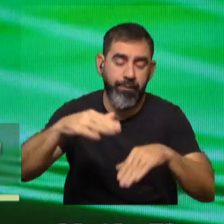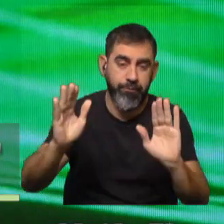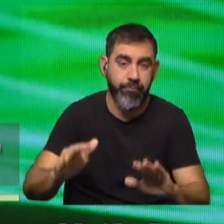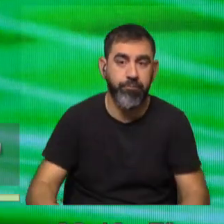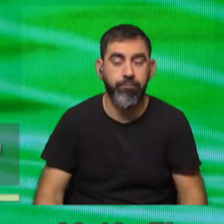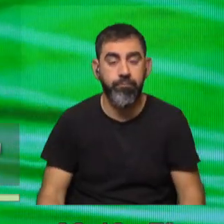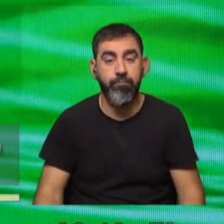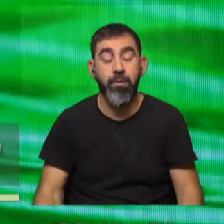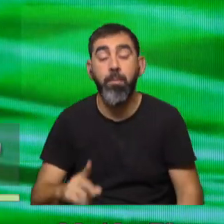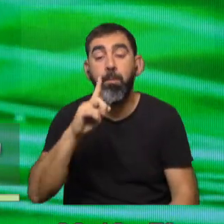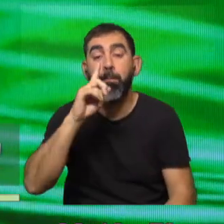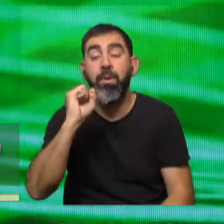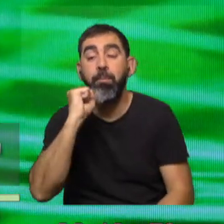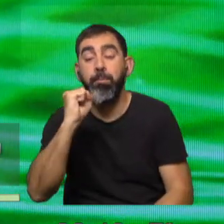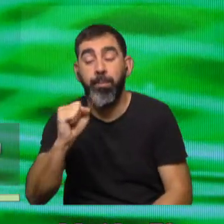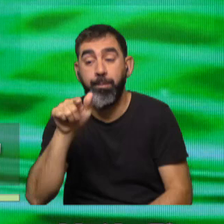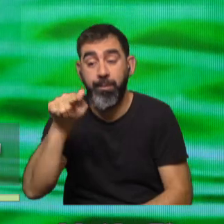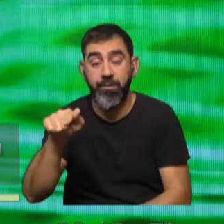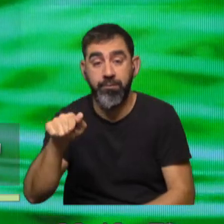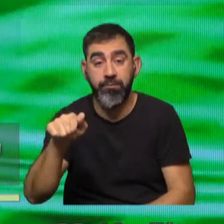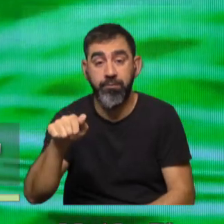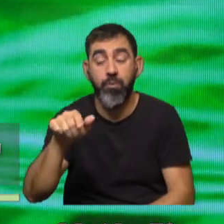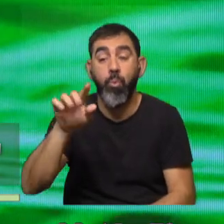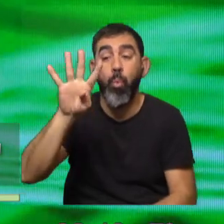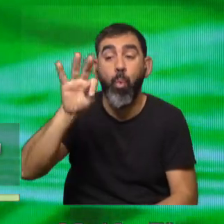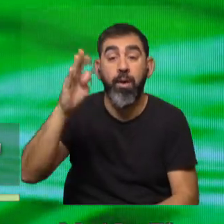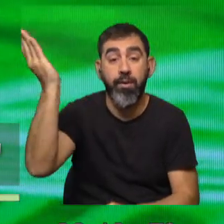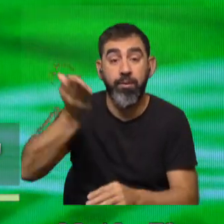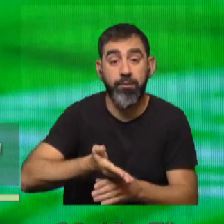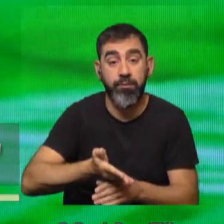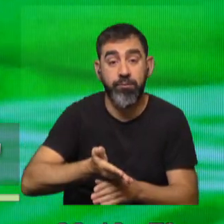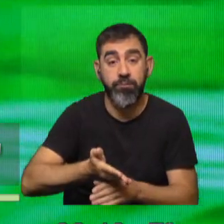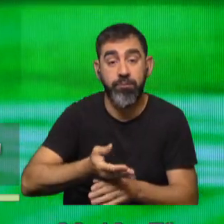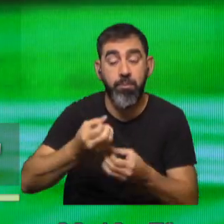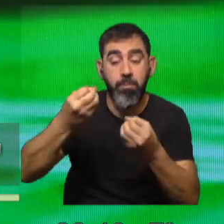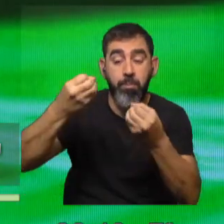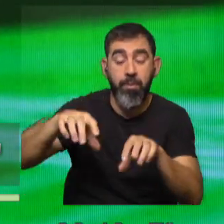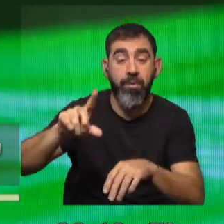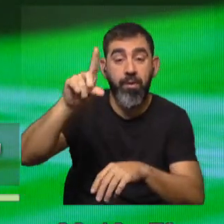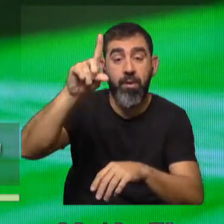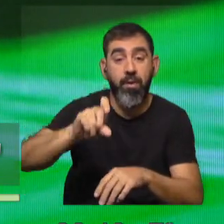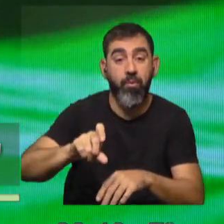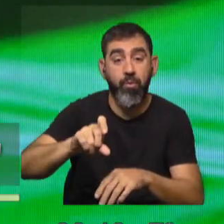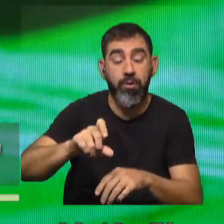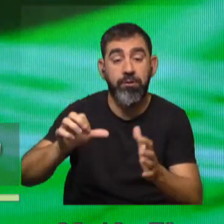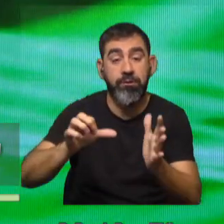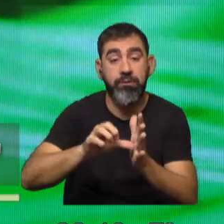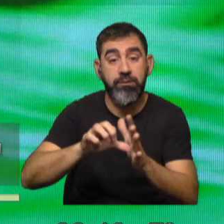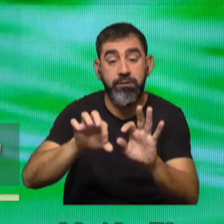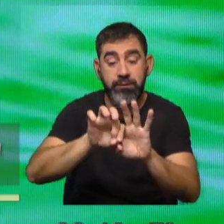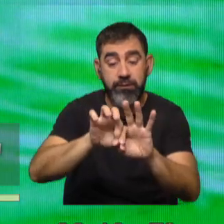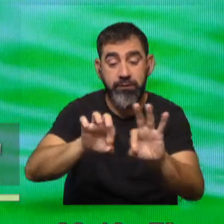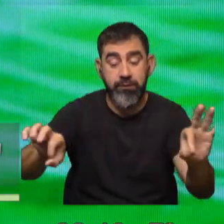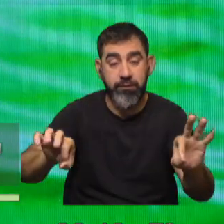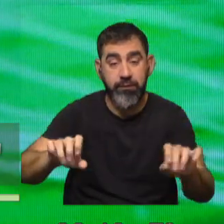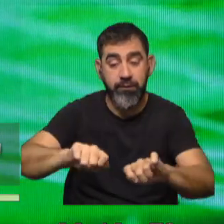de esos mil pesos más o menos el 40% se va a ir en las pérdidas de agua en el sistema de cañerías